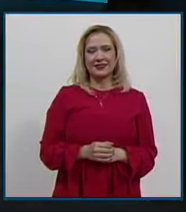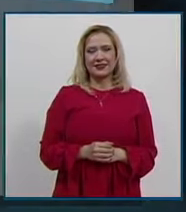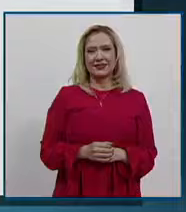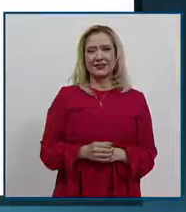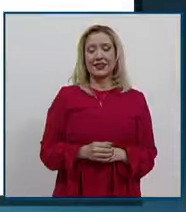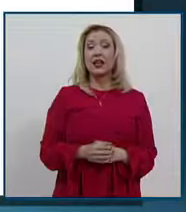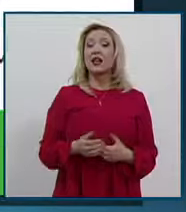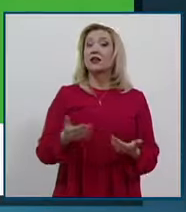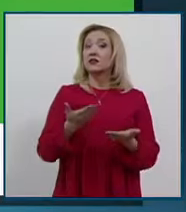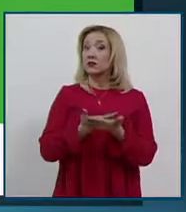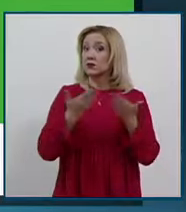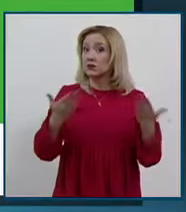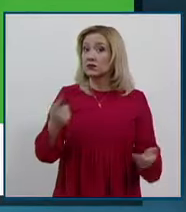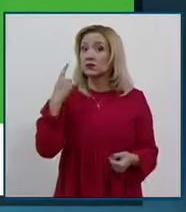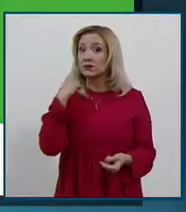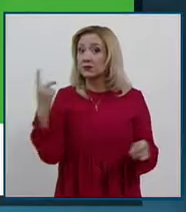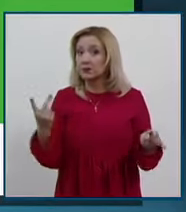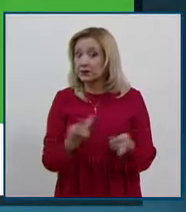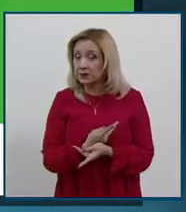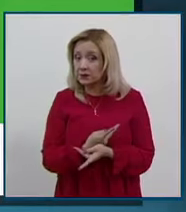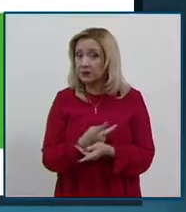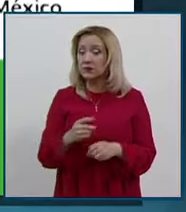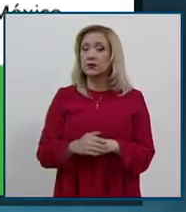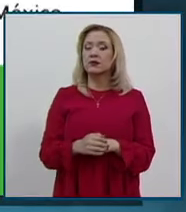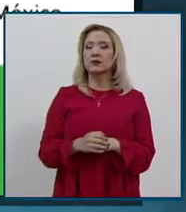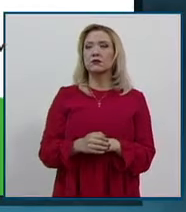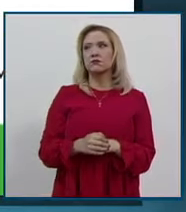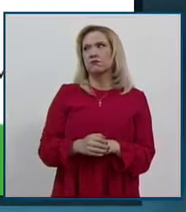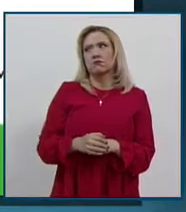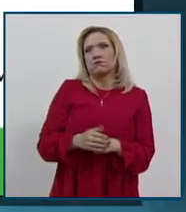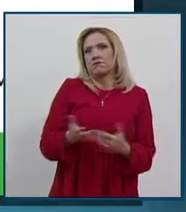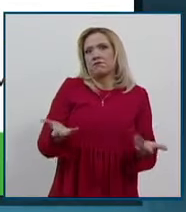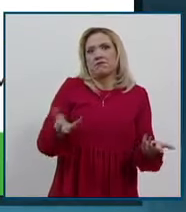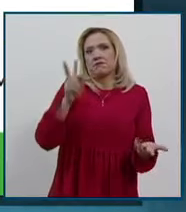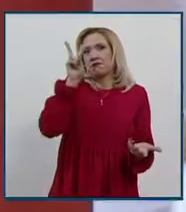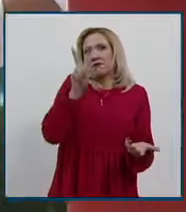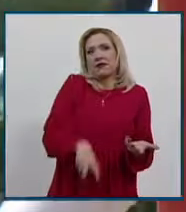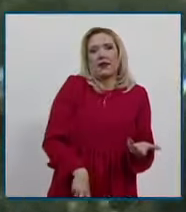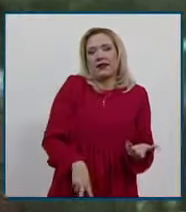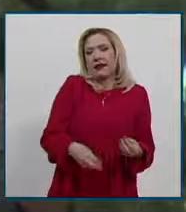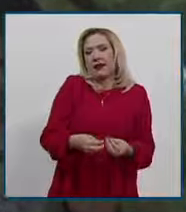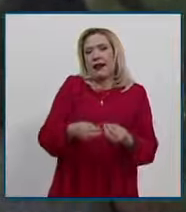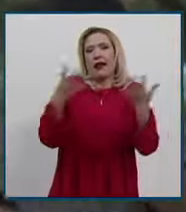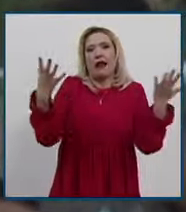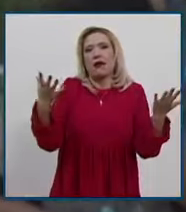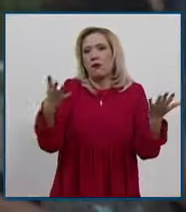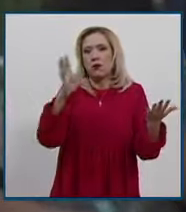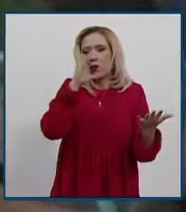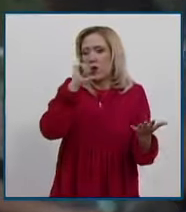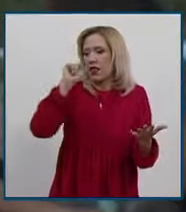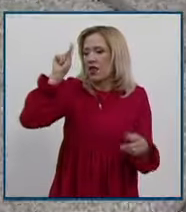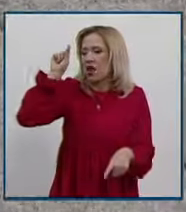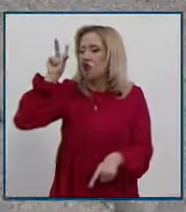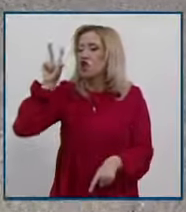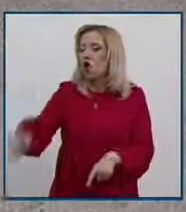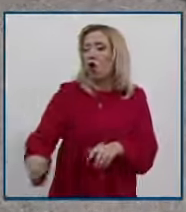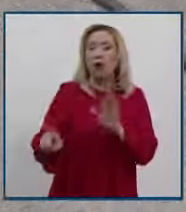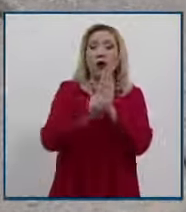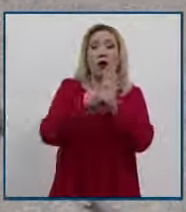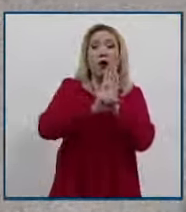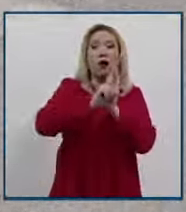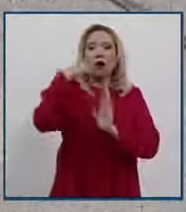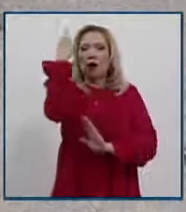judicial al regresar no puede negarse la activación de la Alerta Amber en Casos de sustracción